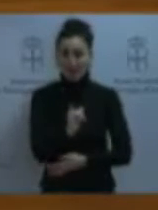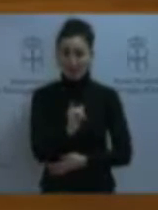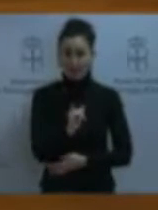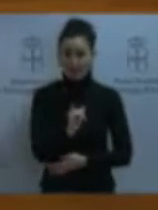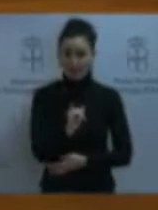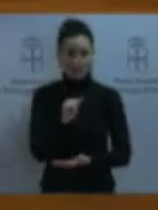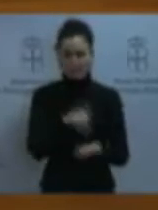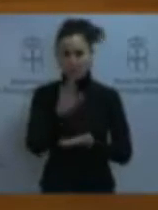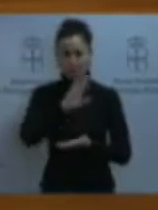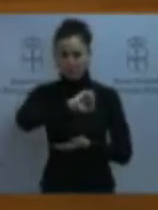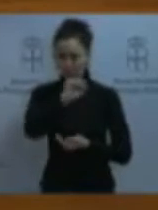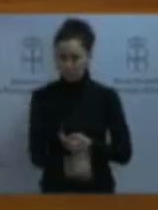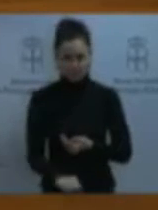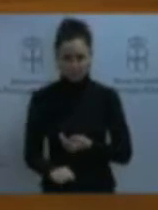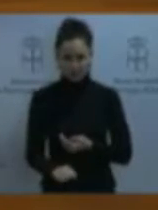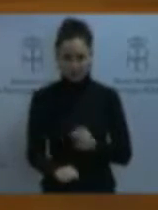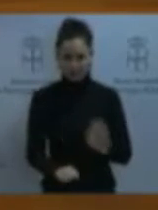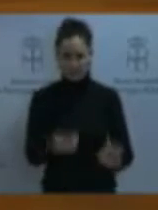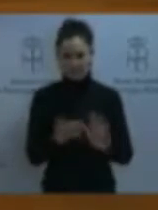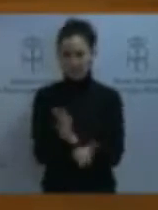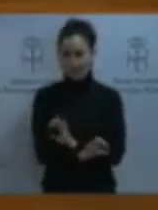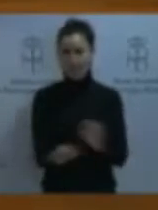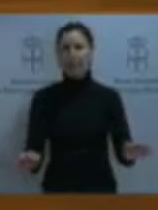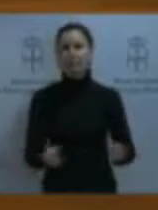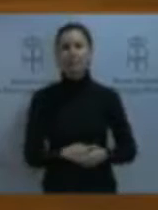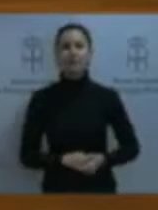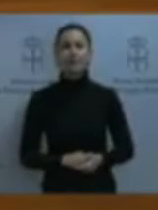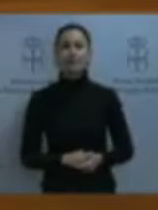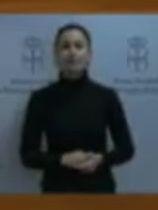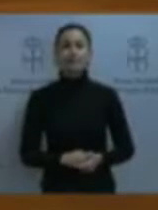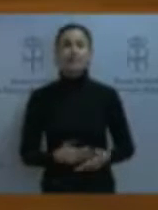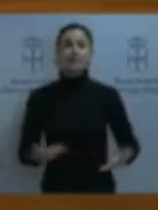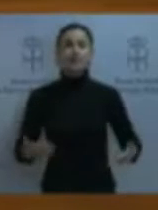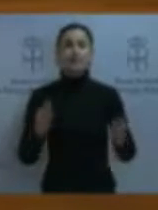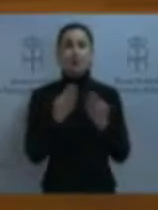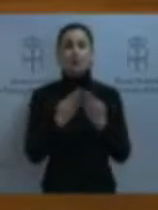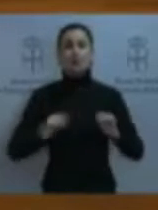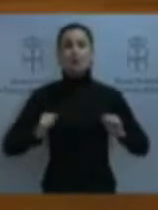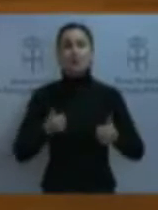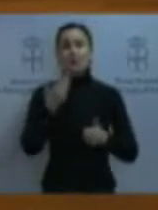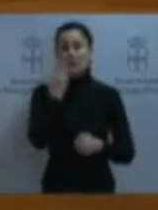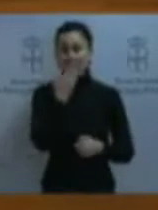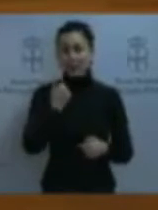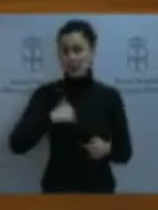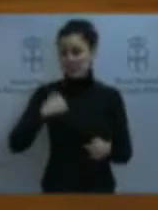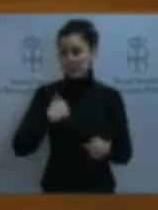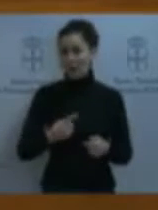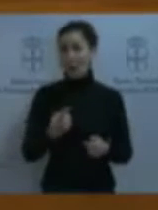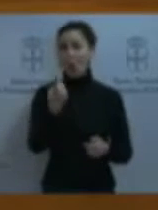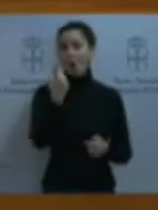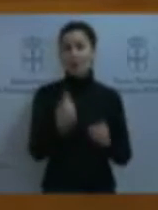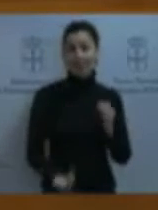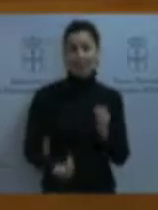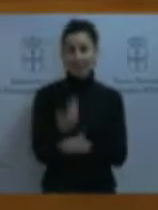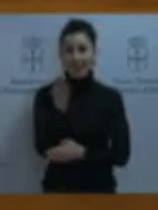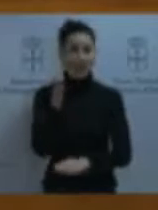tipo de justificación. Con el curso escolar ya comenzado, un día se presentan en su puesto de trabajo como es habitual y lo